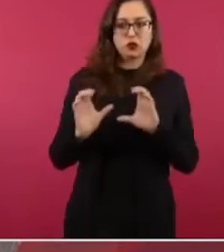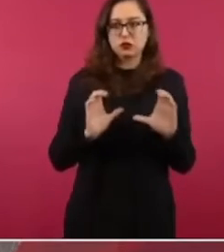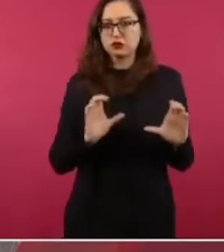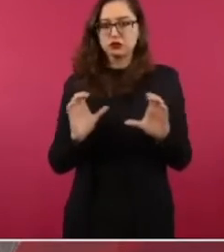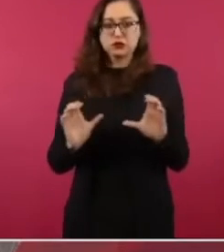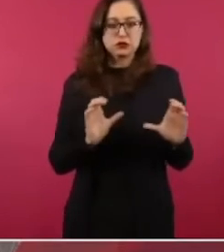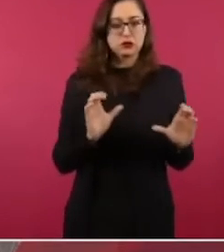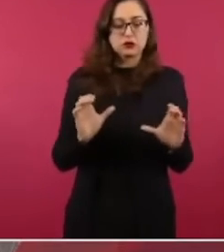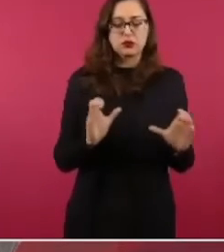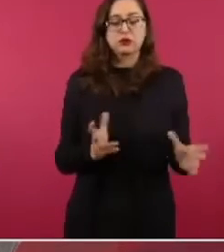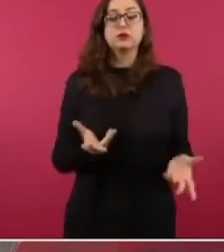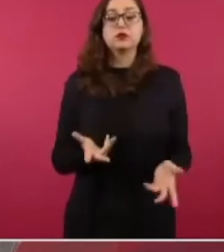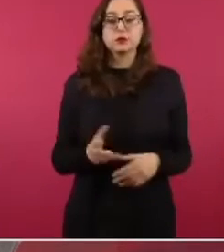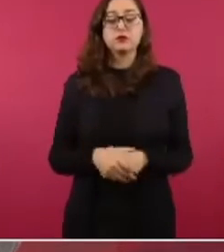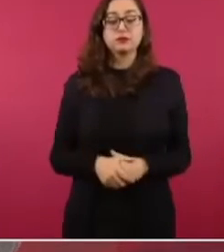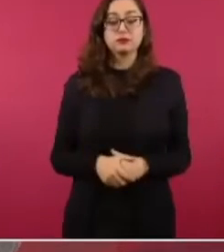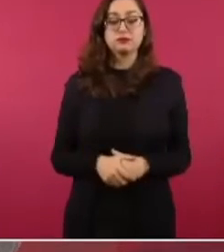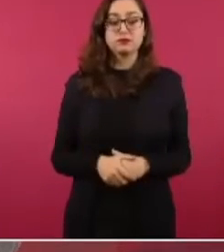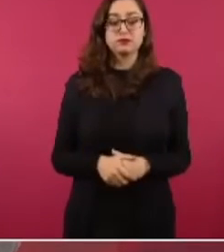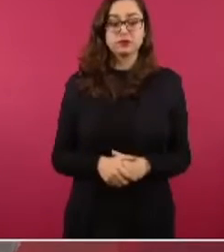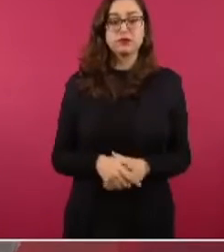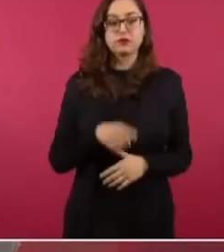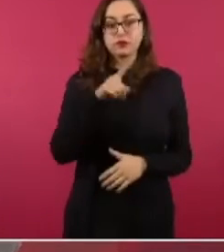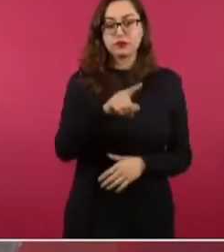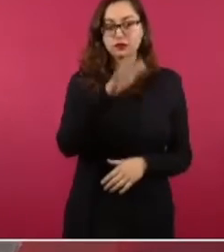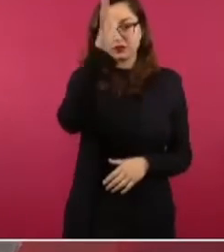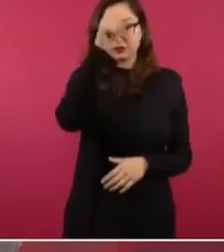Allá se elaboró